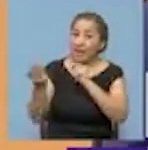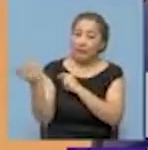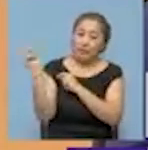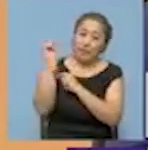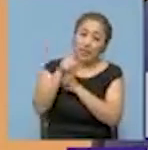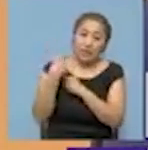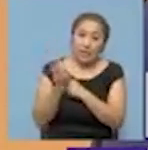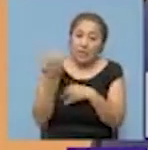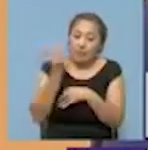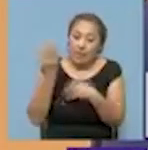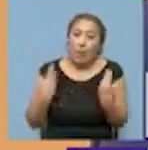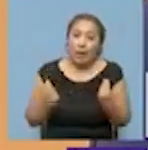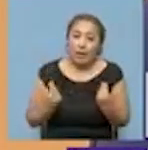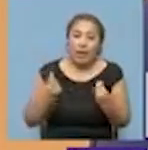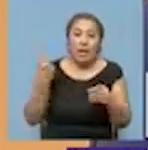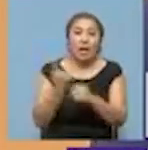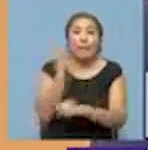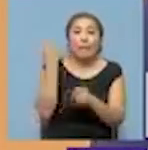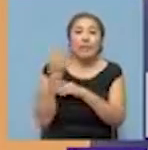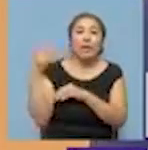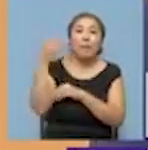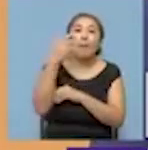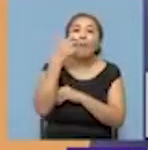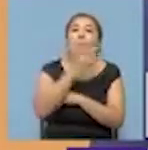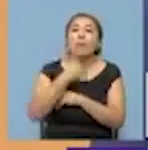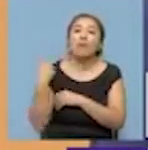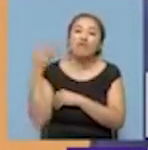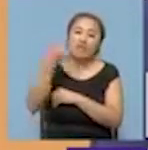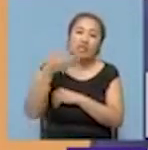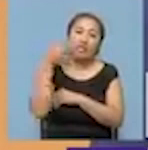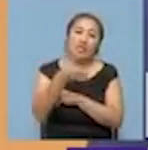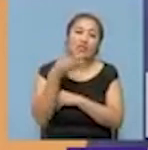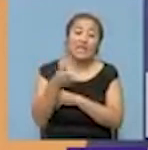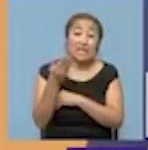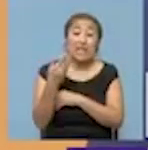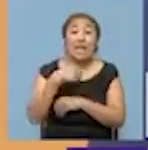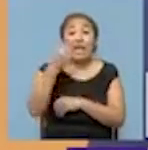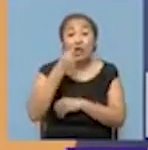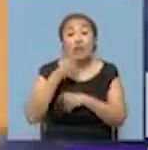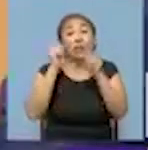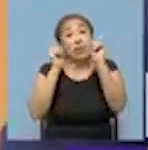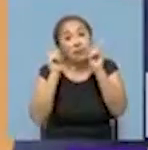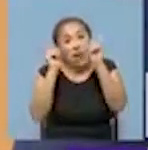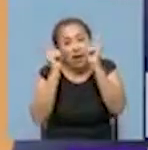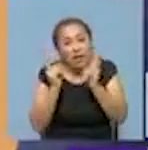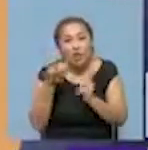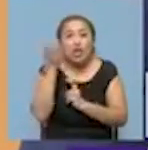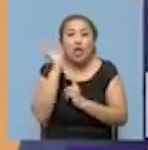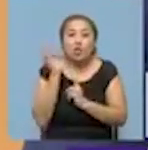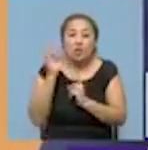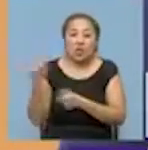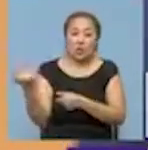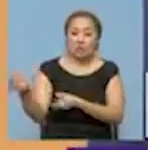y quisiera que la principal concurrencia fueran padres y madres de familia y docentes que les obligan de